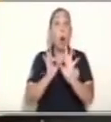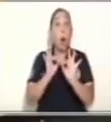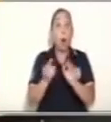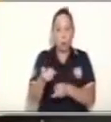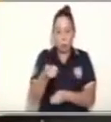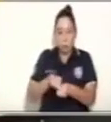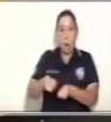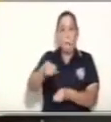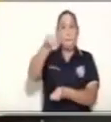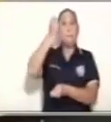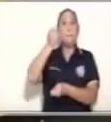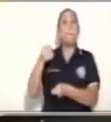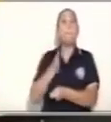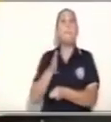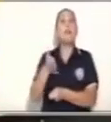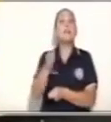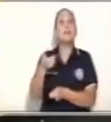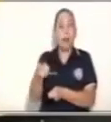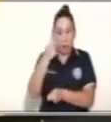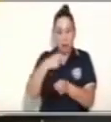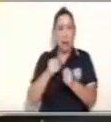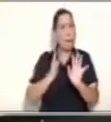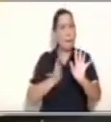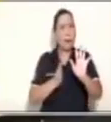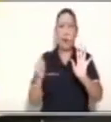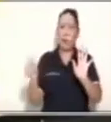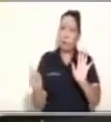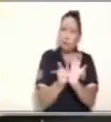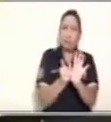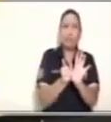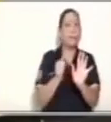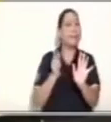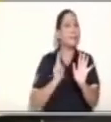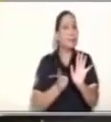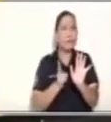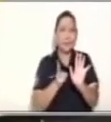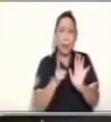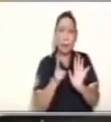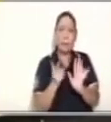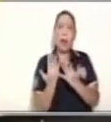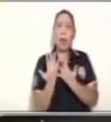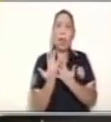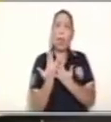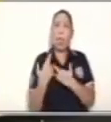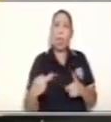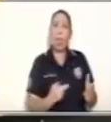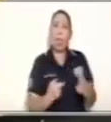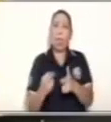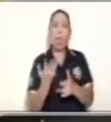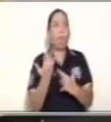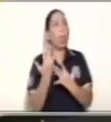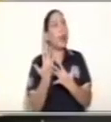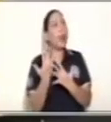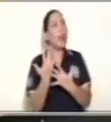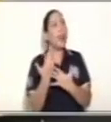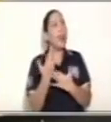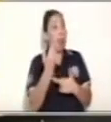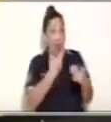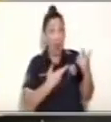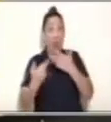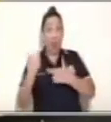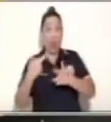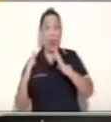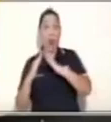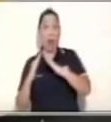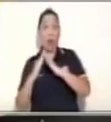pescar, el perrito siempre las acompañaba y las esperaba en la orilla hasta que ellas regresaran. Dice mi